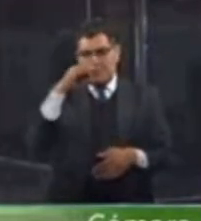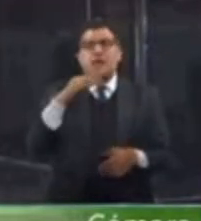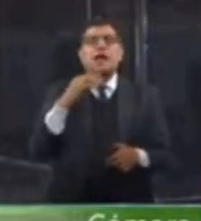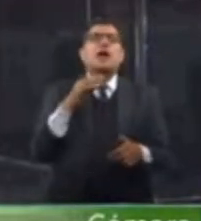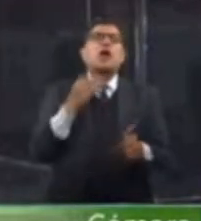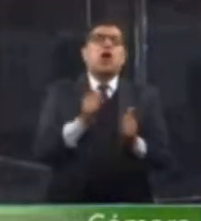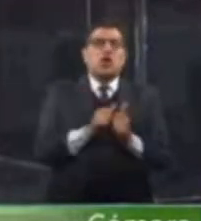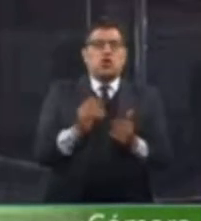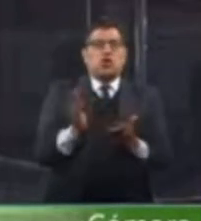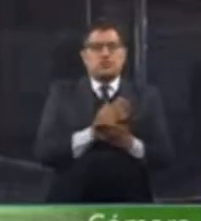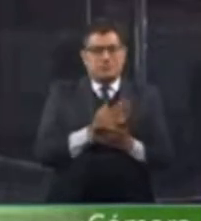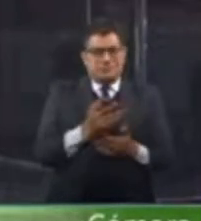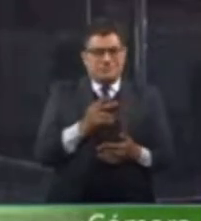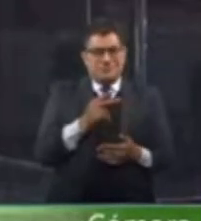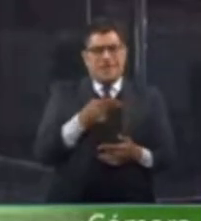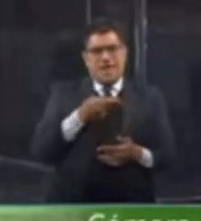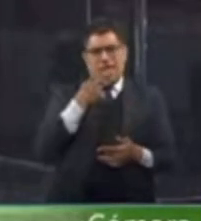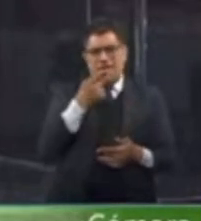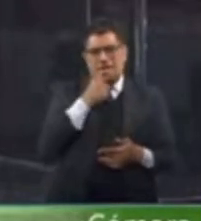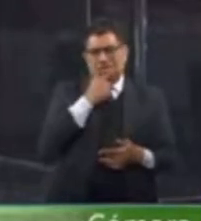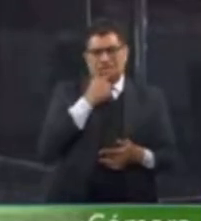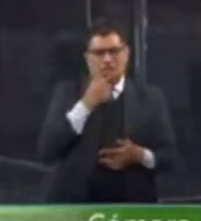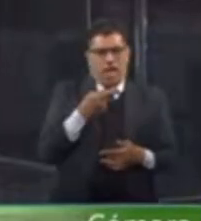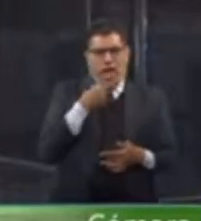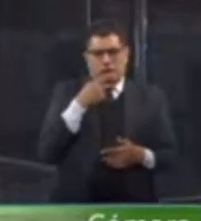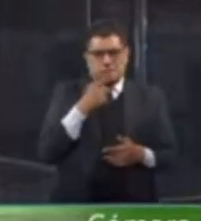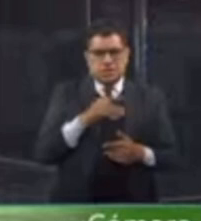aparte de su deficiente inglés,